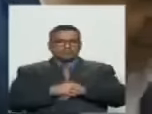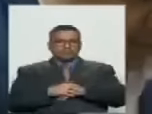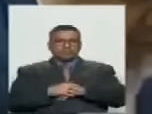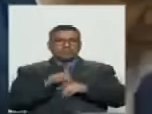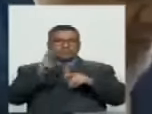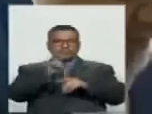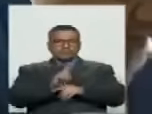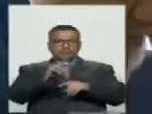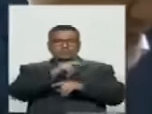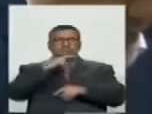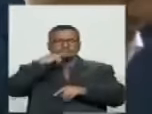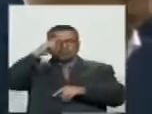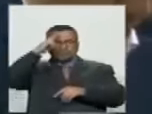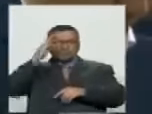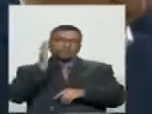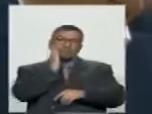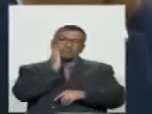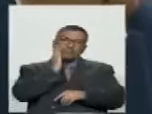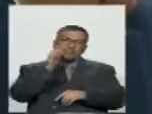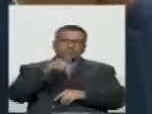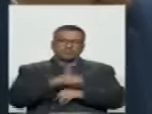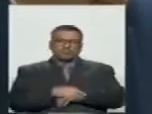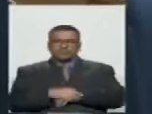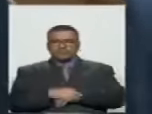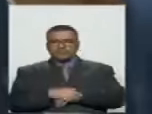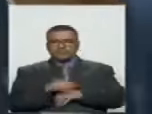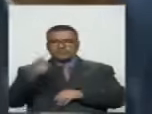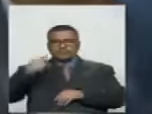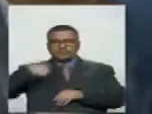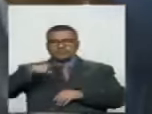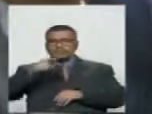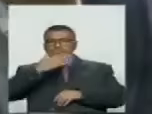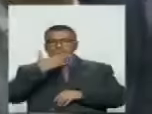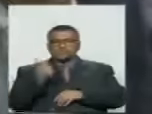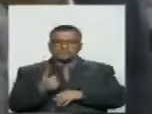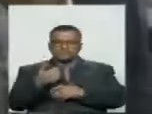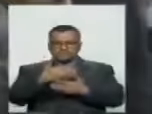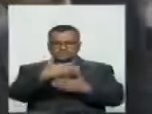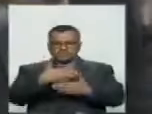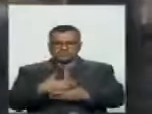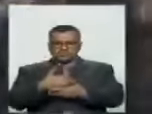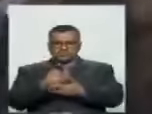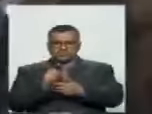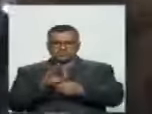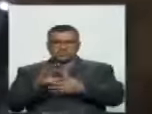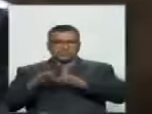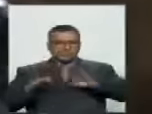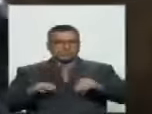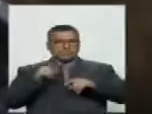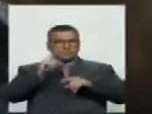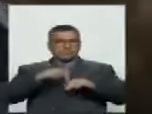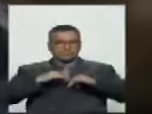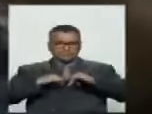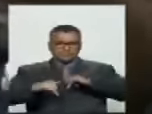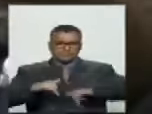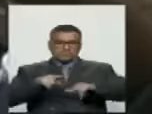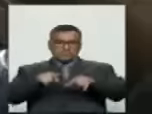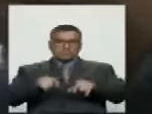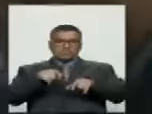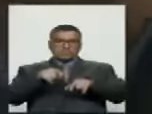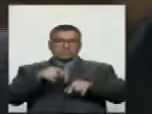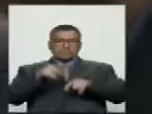Y usted, madre, padre, que tiene a lo mejor su teléfono y ve las redes sociales, pero que su hijo también ve las redes